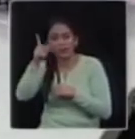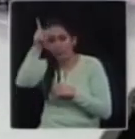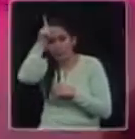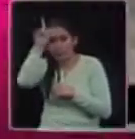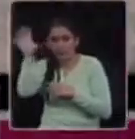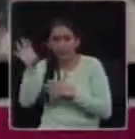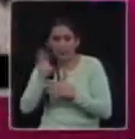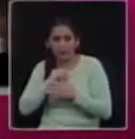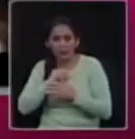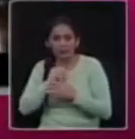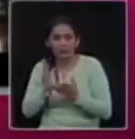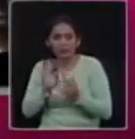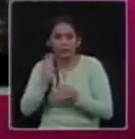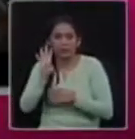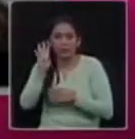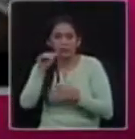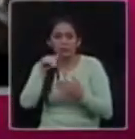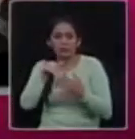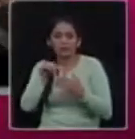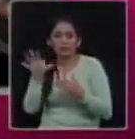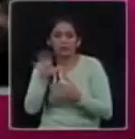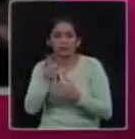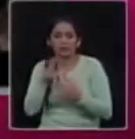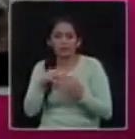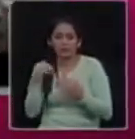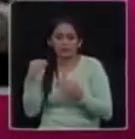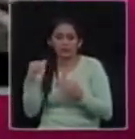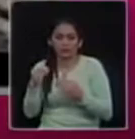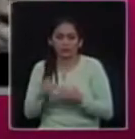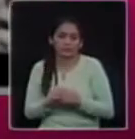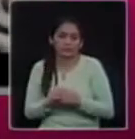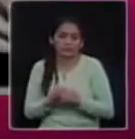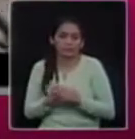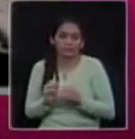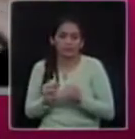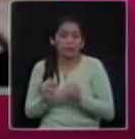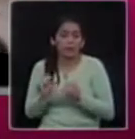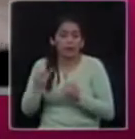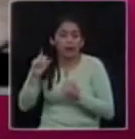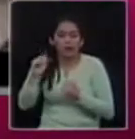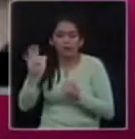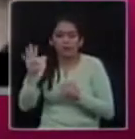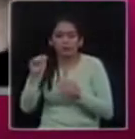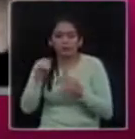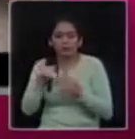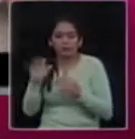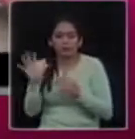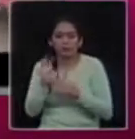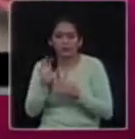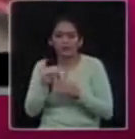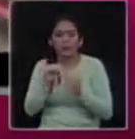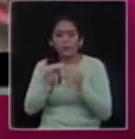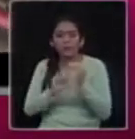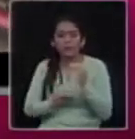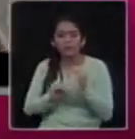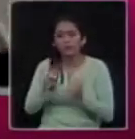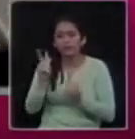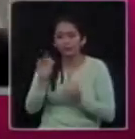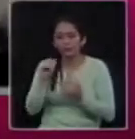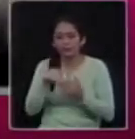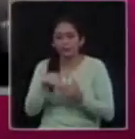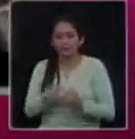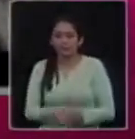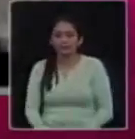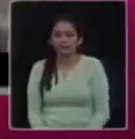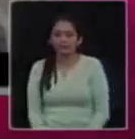lateral. Y esa vale 4.500. O sea, es lo más caro que tengo, 4.500, y lo más barato, 2.000. O sea, es totalmente asequible. Bueno, ¿y cuál